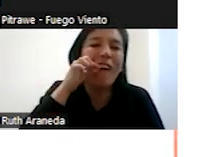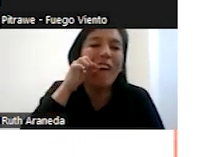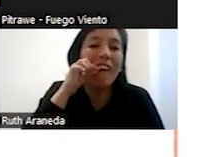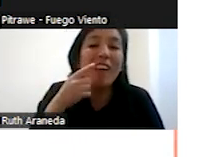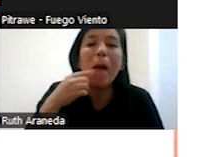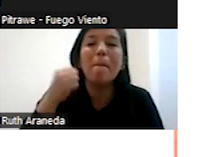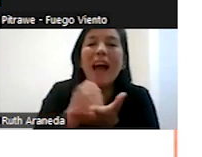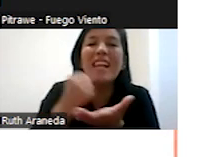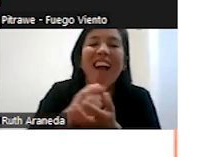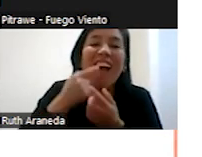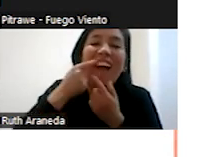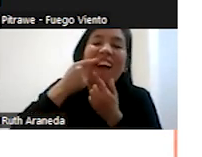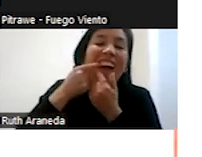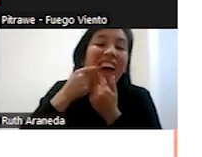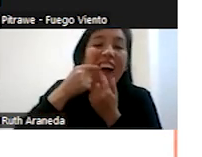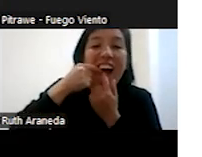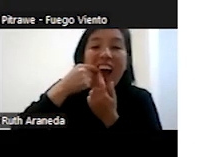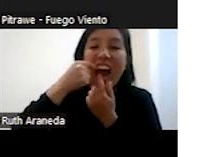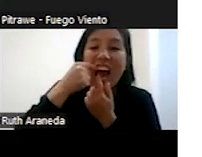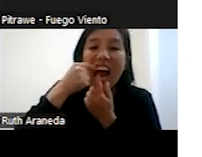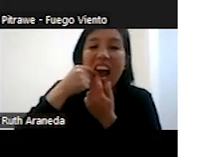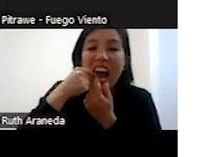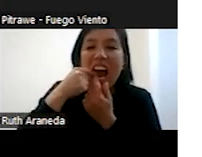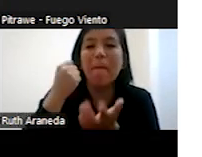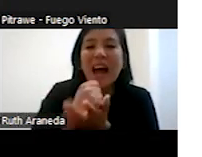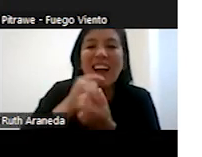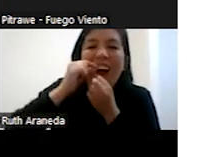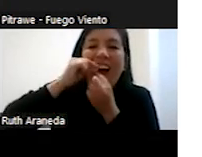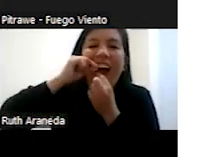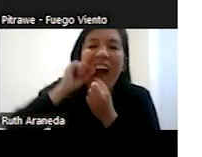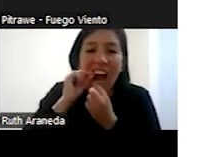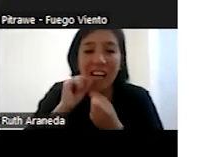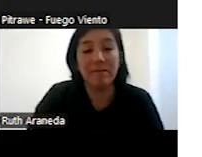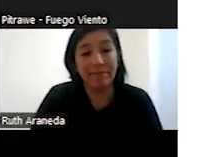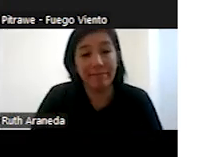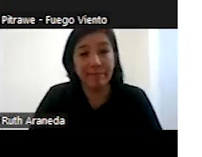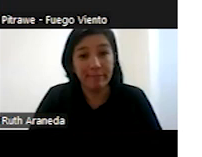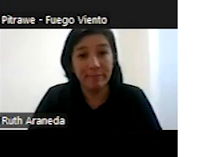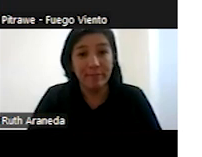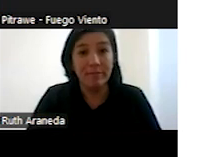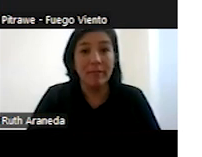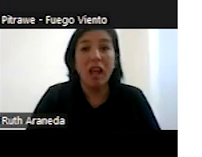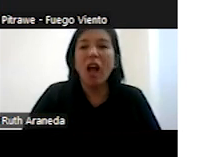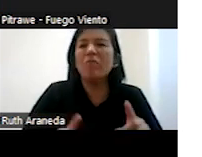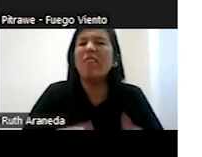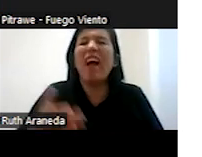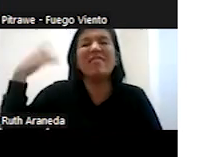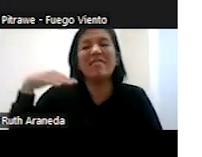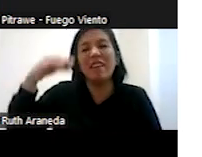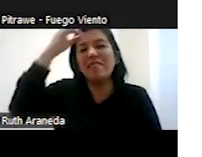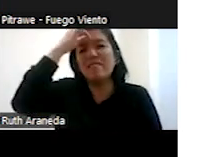y en los dientes superiores y en los dientes inferiores. Ahora, dentro de algunas enfermedades